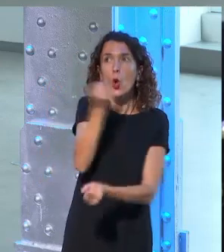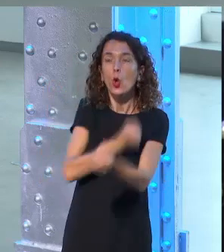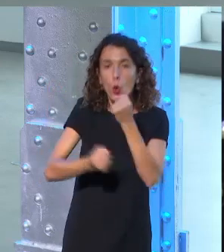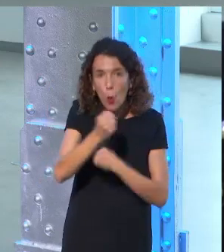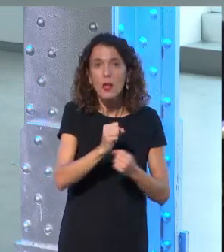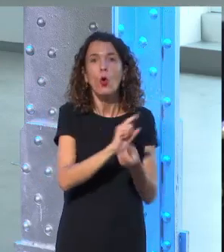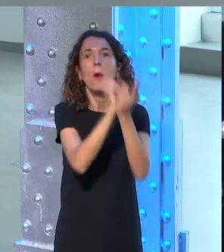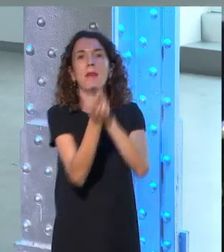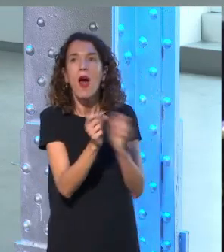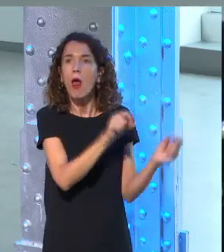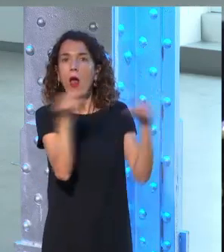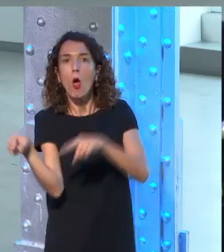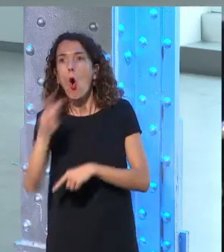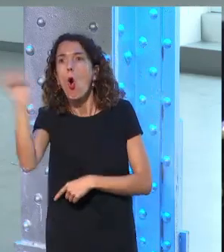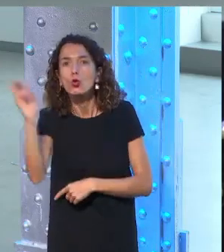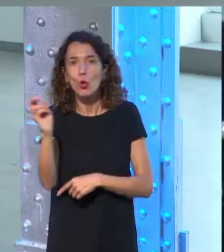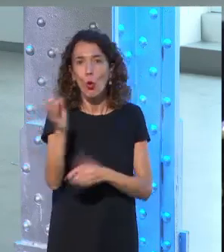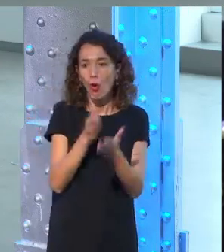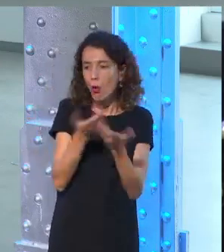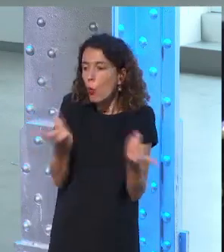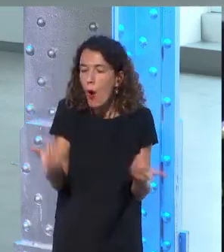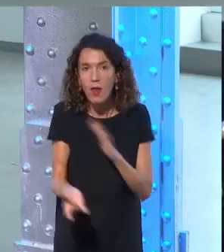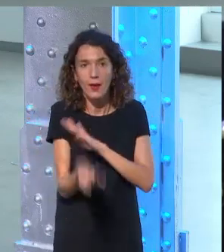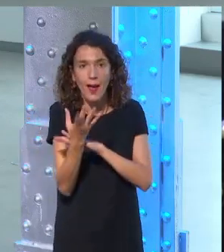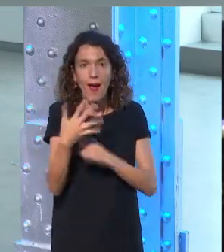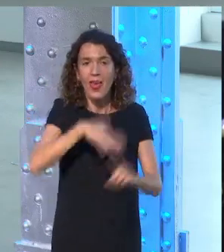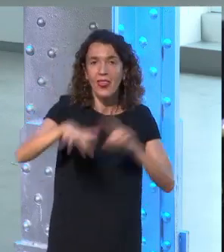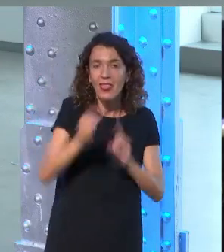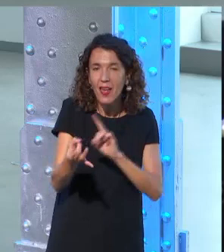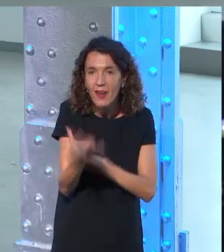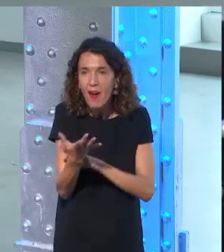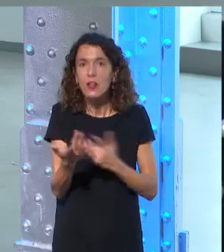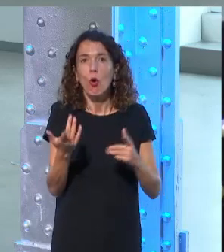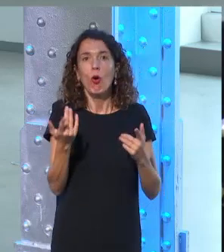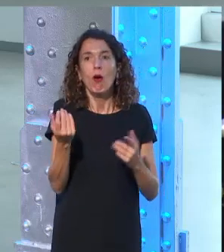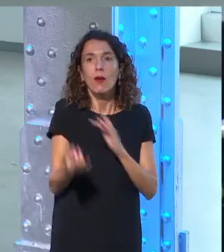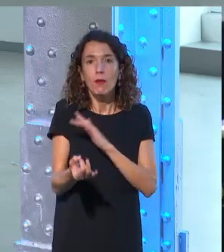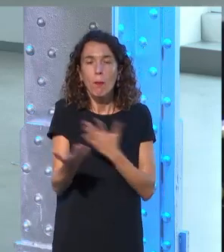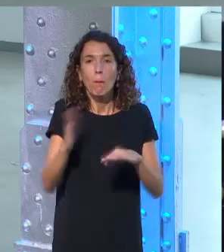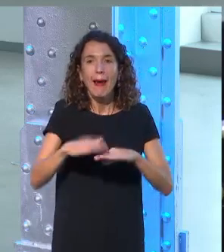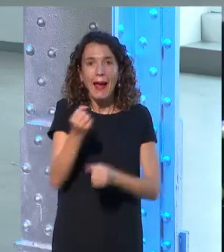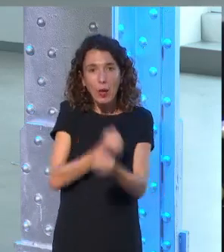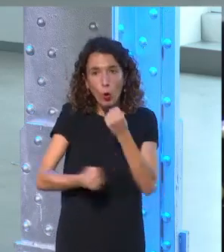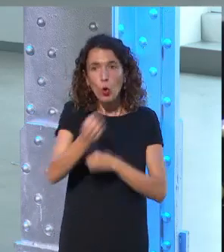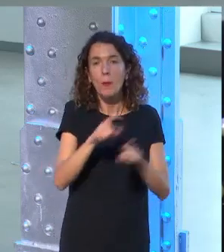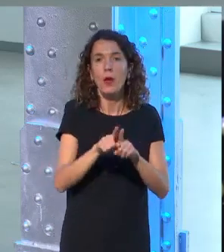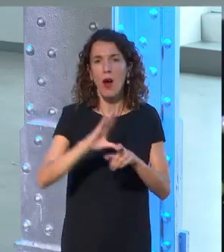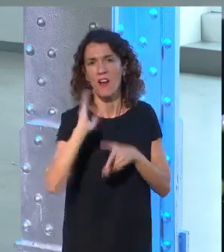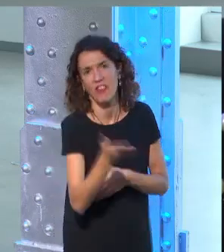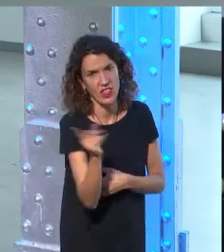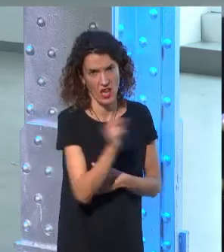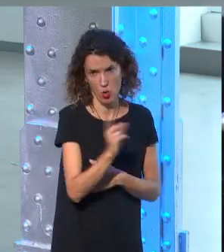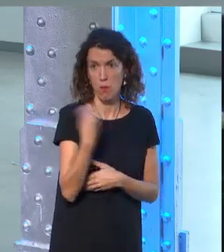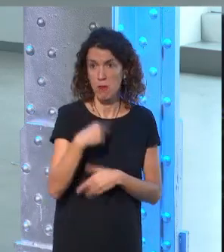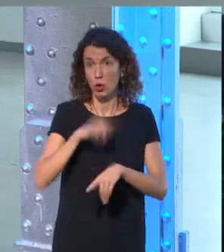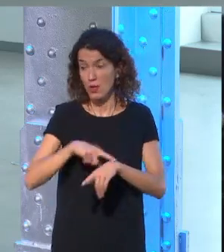vamos a mudar. Es decir, ¿qué tipo de escenarios es necesario planificar y diseñar para que la economía no se resienta al mismo tiempo